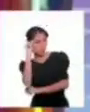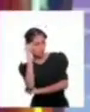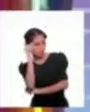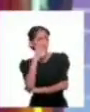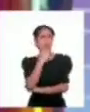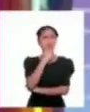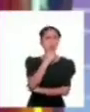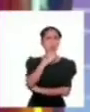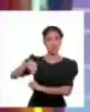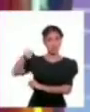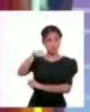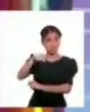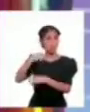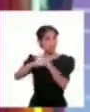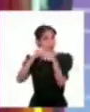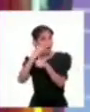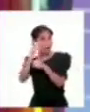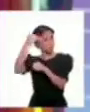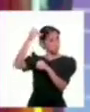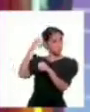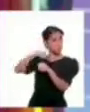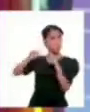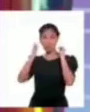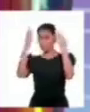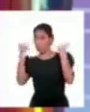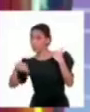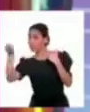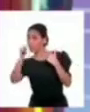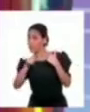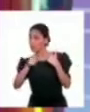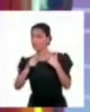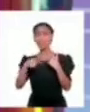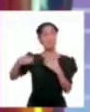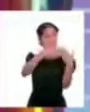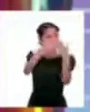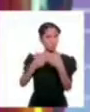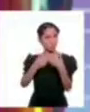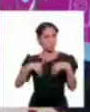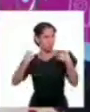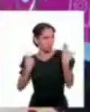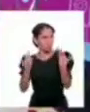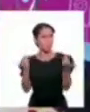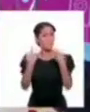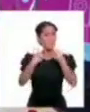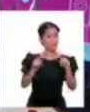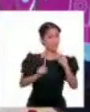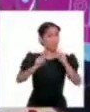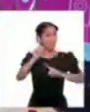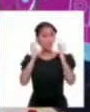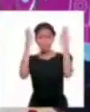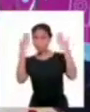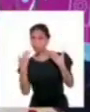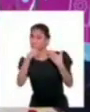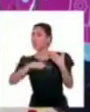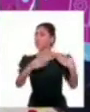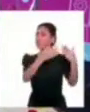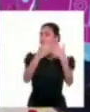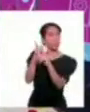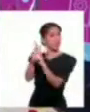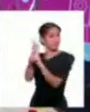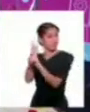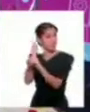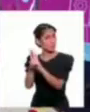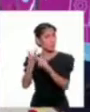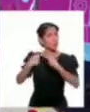Olinda, en aquella época las mujeres no tenían acceso a una educación. Sin embargo, algunas de ellas estudiaban por sí